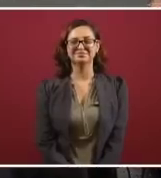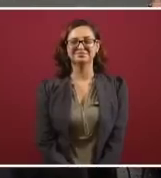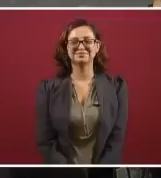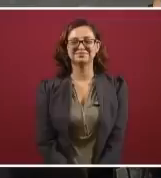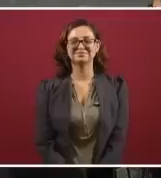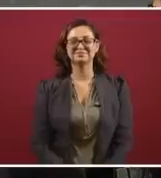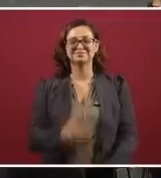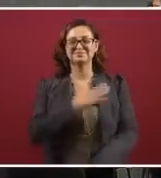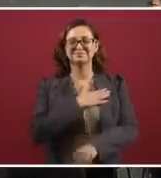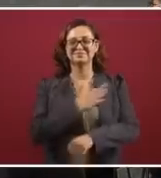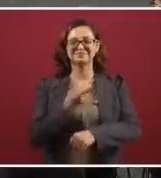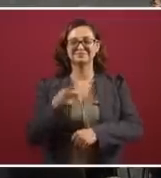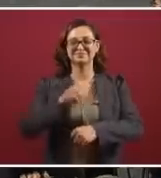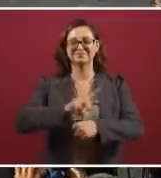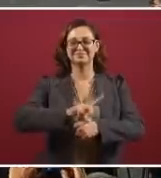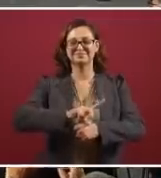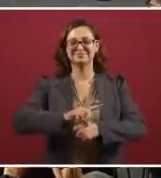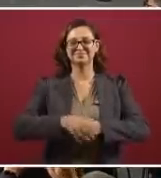Muy buenos días.